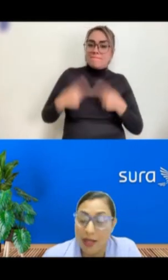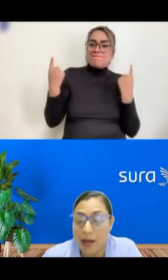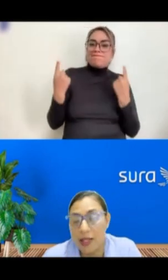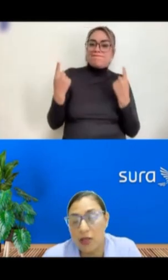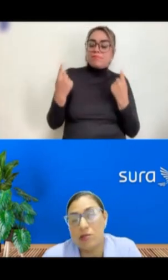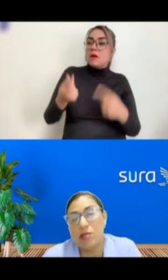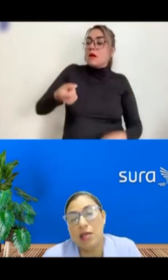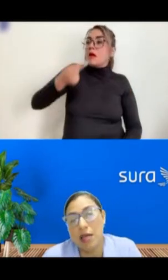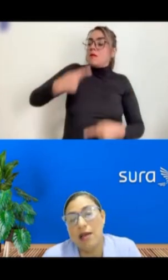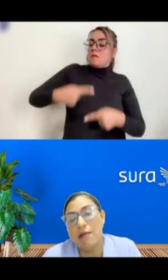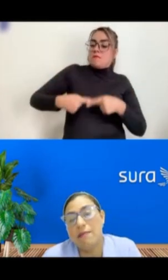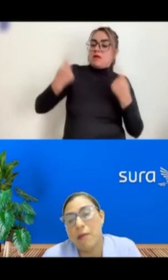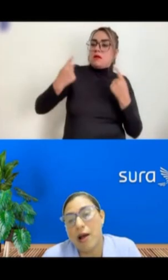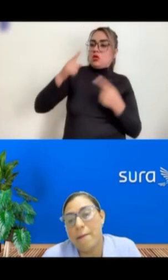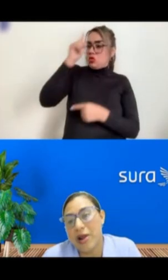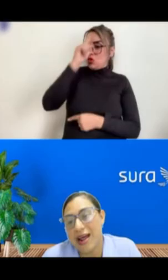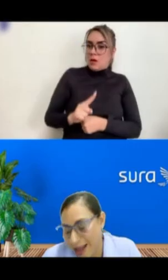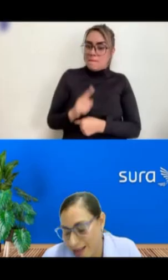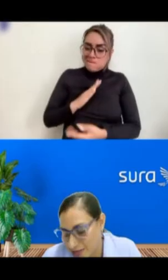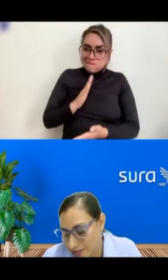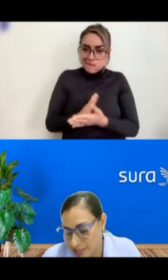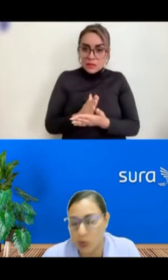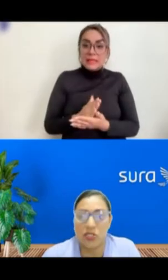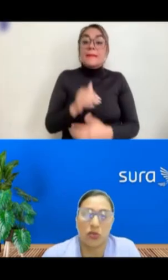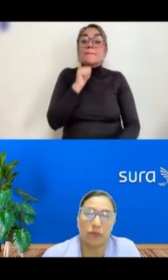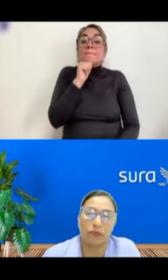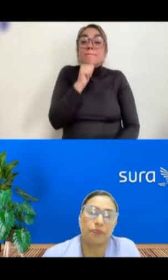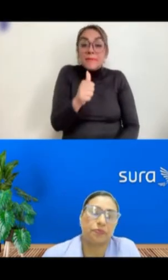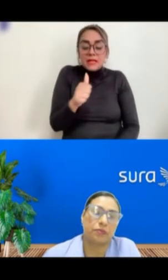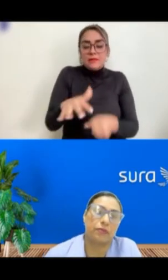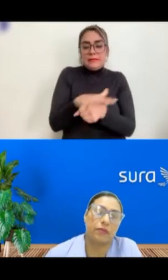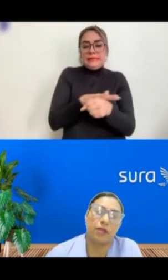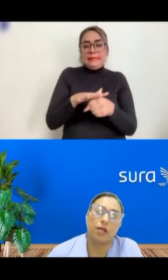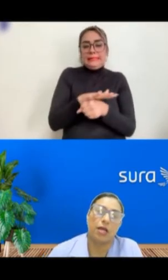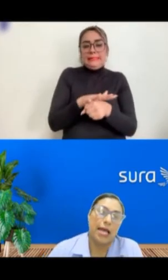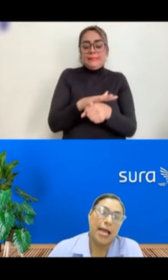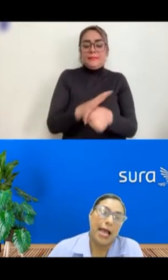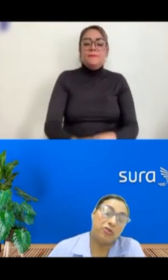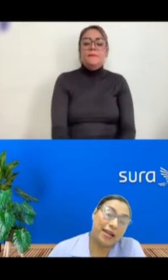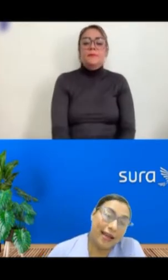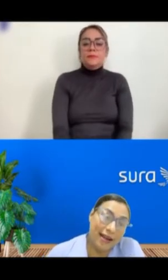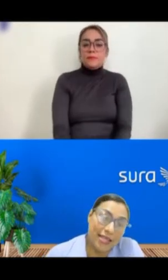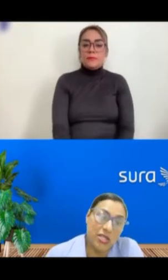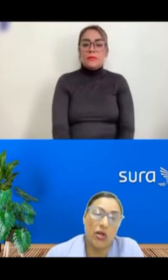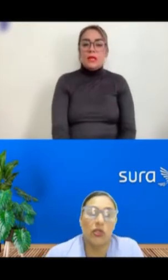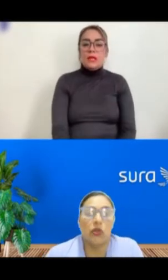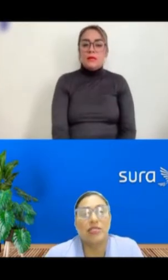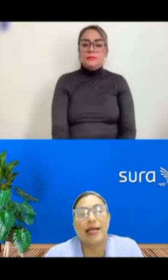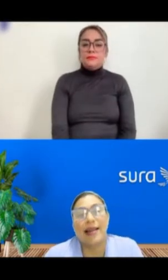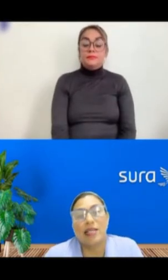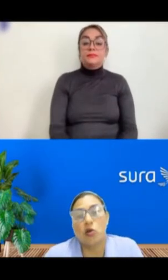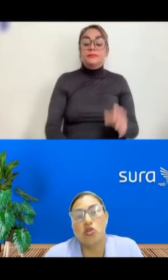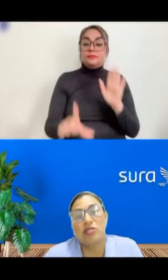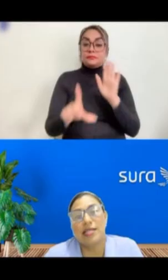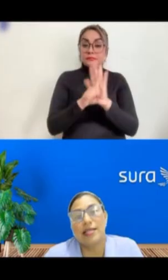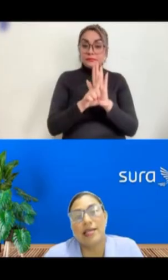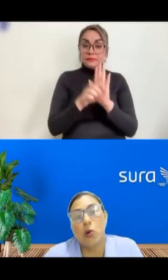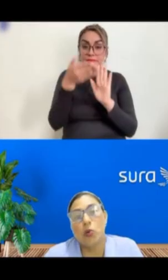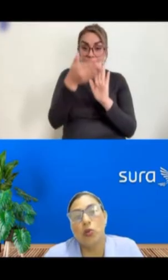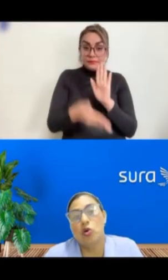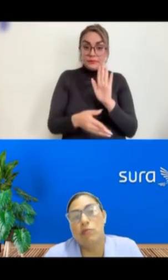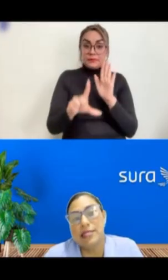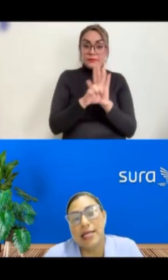de medicamentos y vamos a empeorar la situación. Hay una legislación que nos dice que la